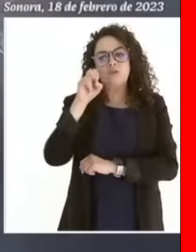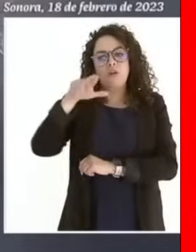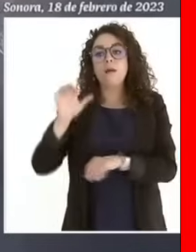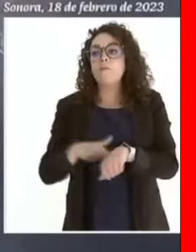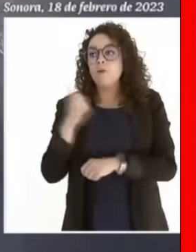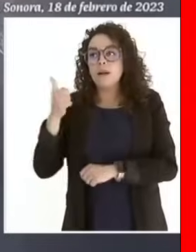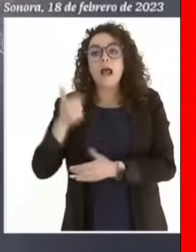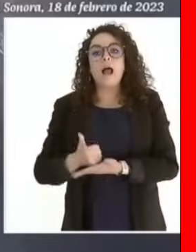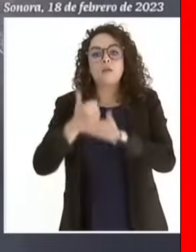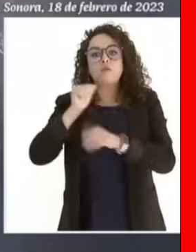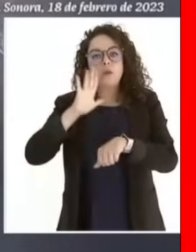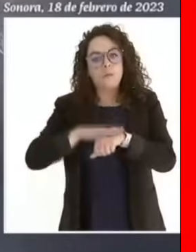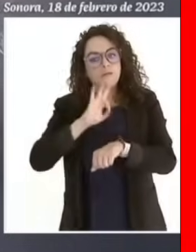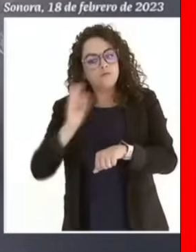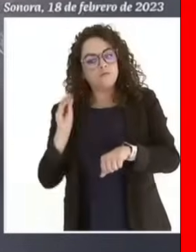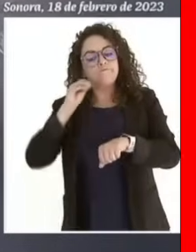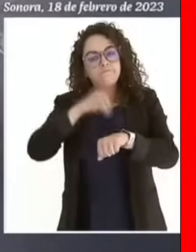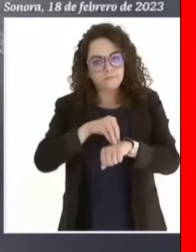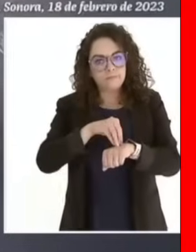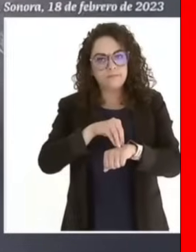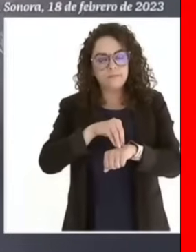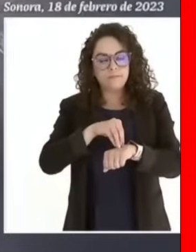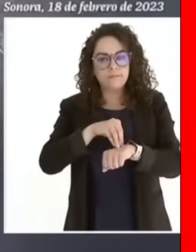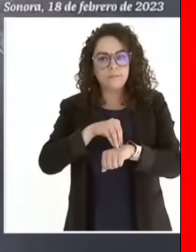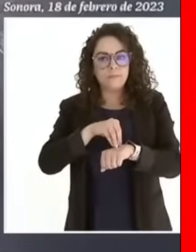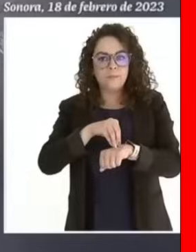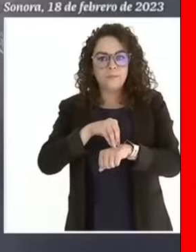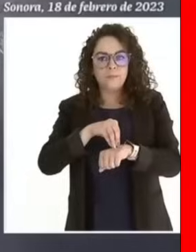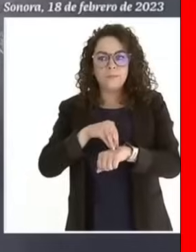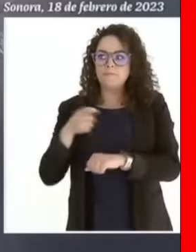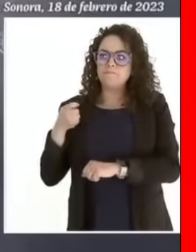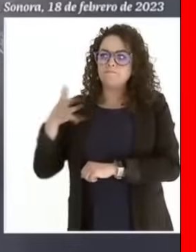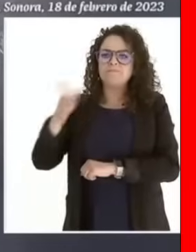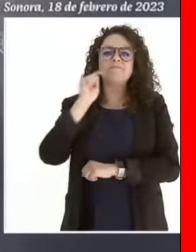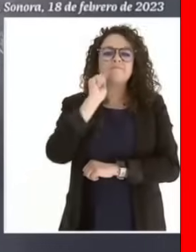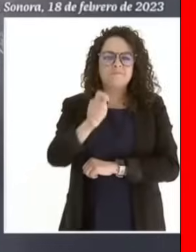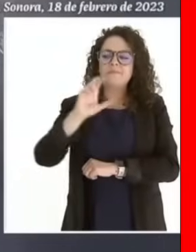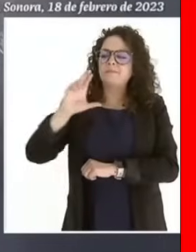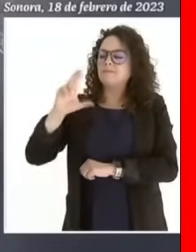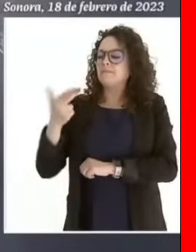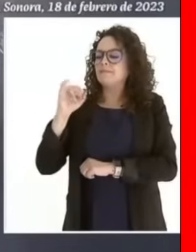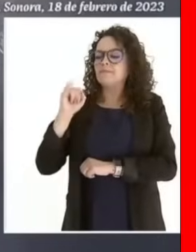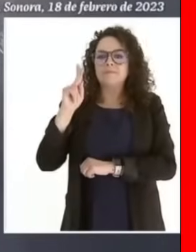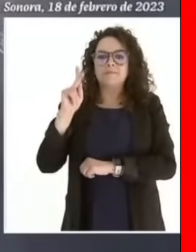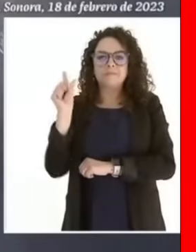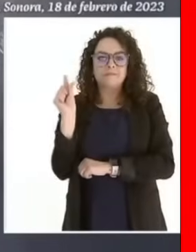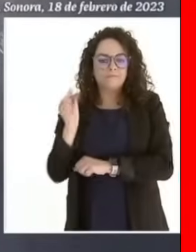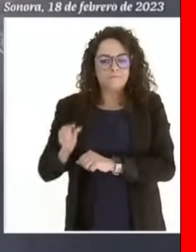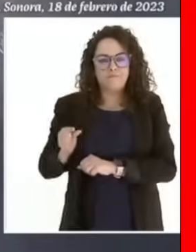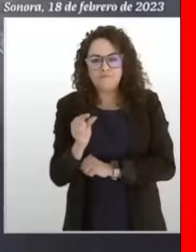complemento que son los semiconductores los famosos chips Estados